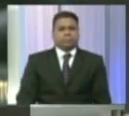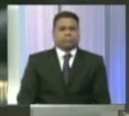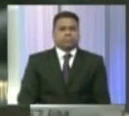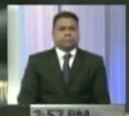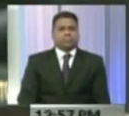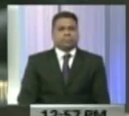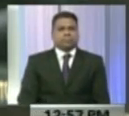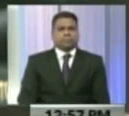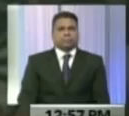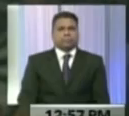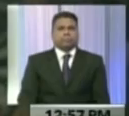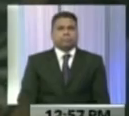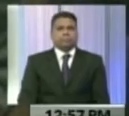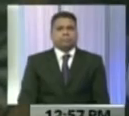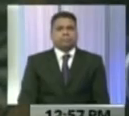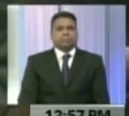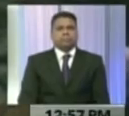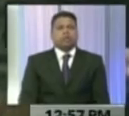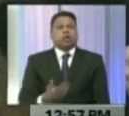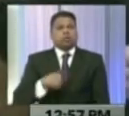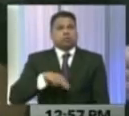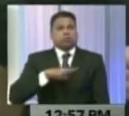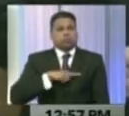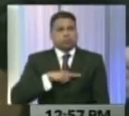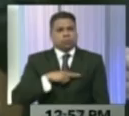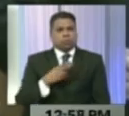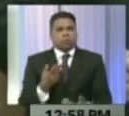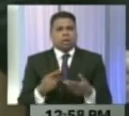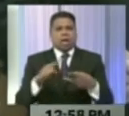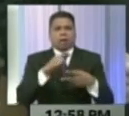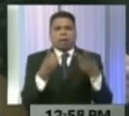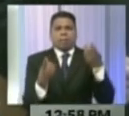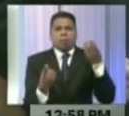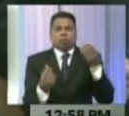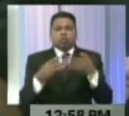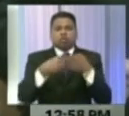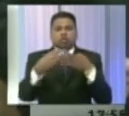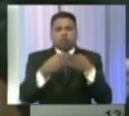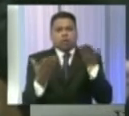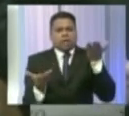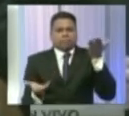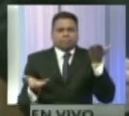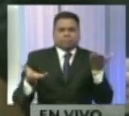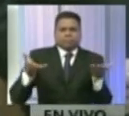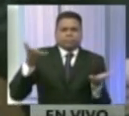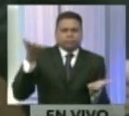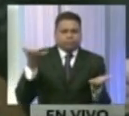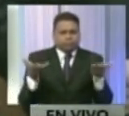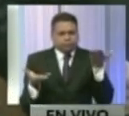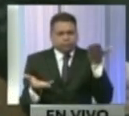Por eso mantenemos una flotante. Flotante de verdad. Vamos a ver dónde llega.